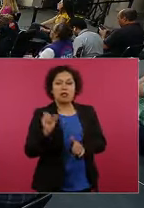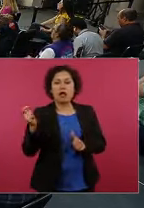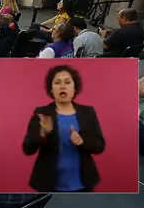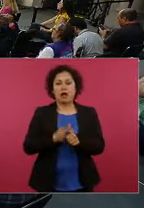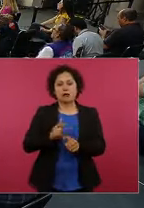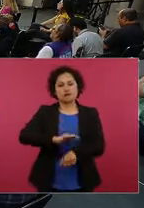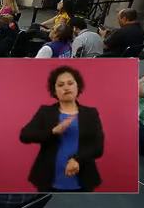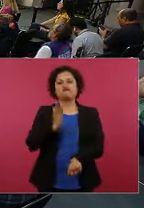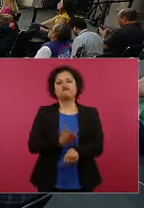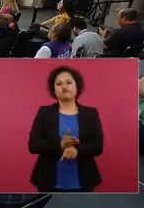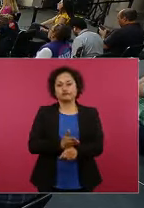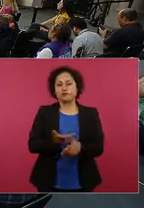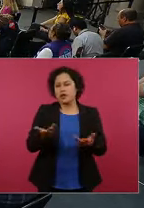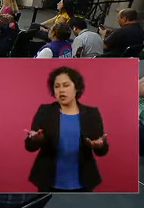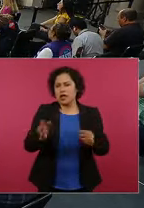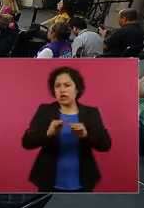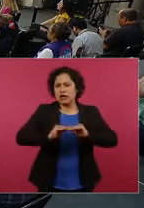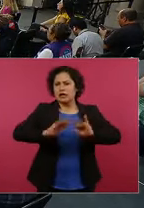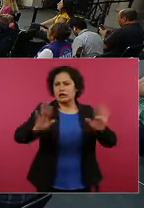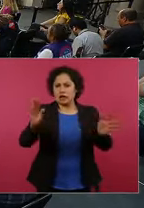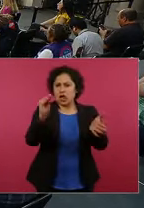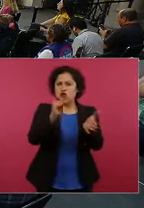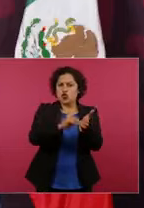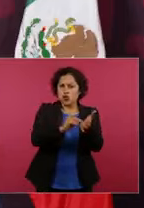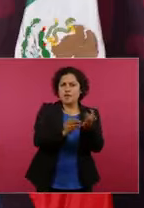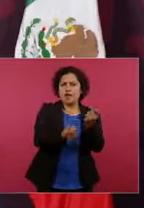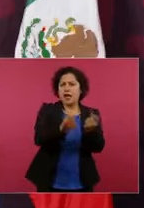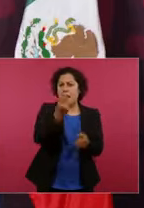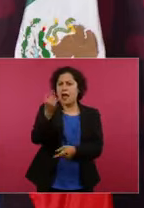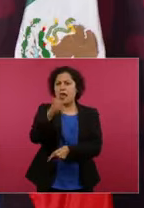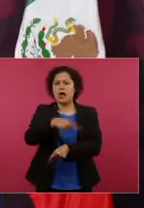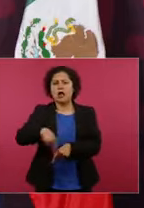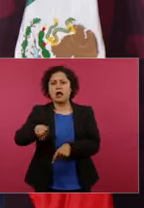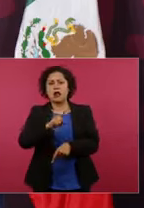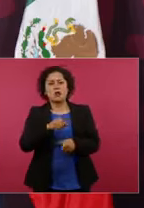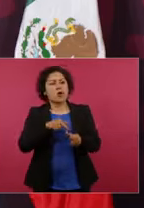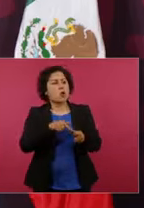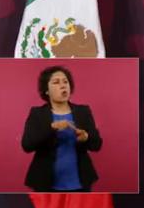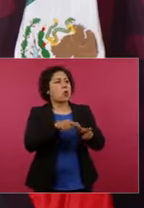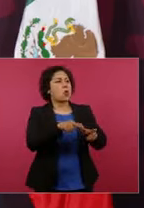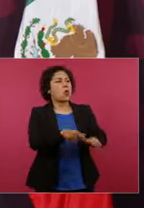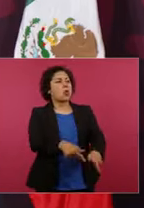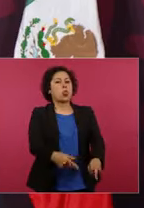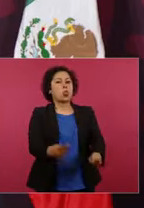Siguen habiendo casos, pero ya no impera